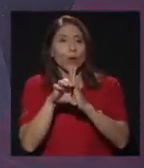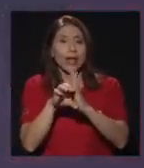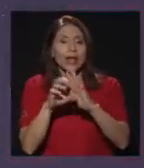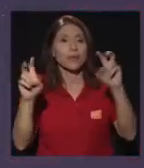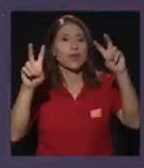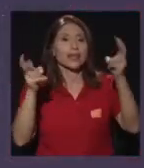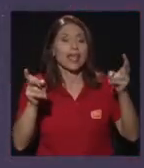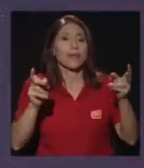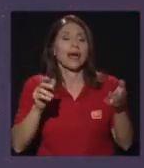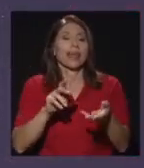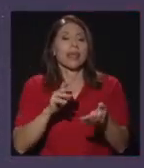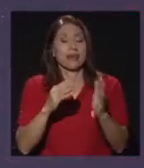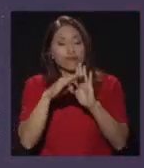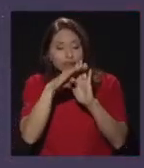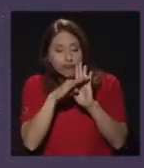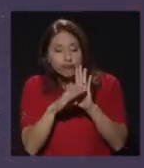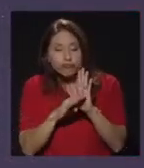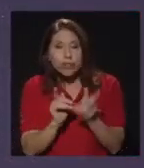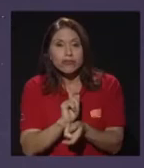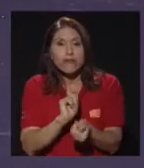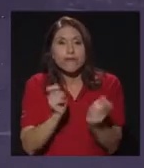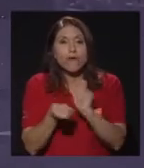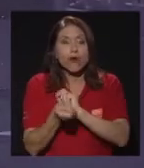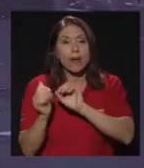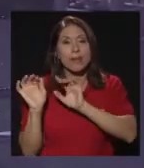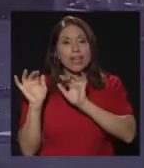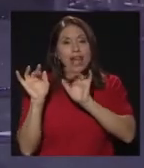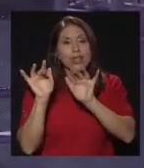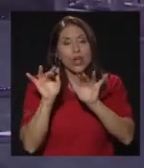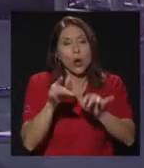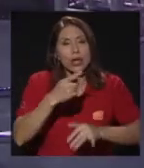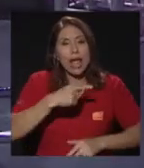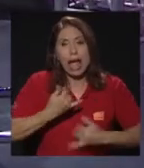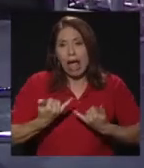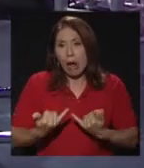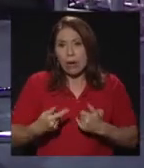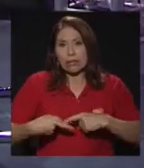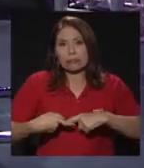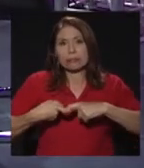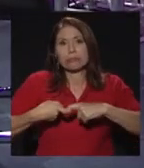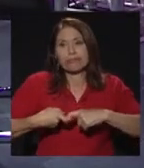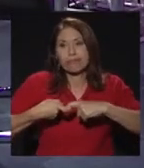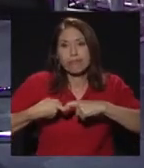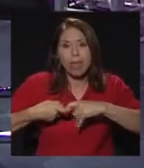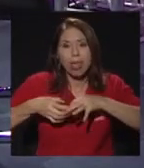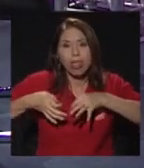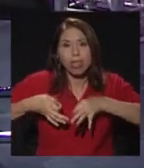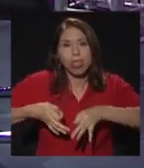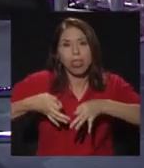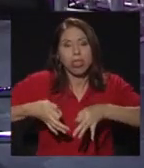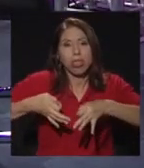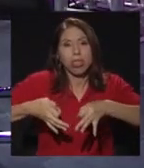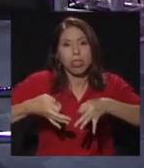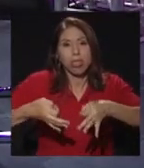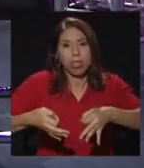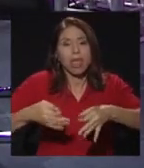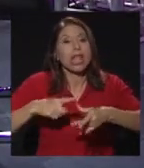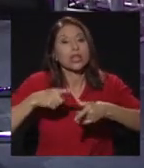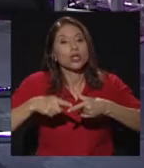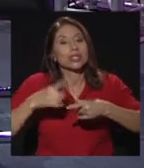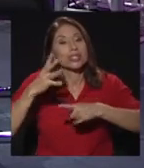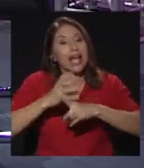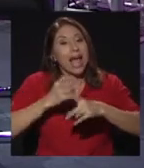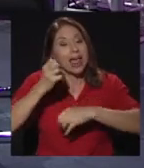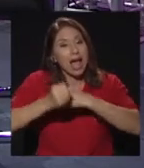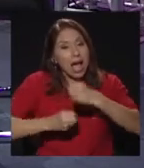de la reforma migratoria, hemos estado estancados en esta situación estos años, y entonces cada año